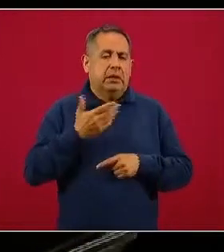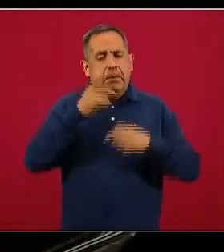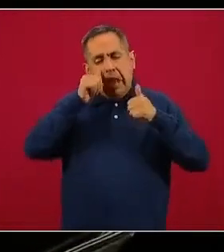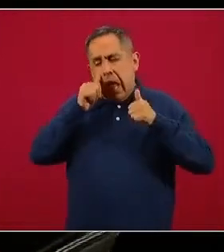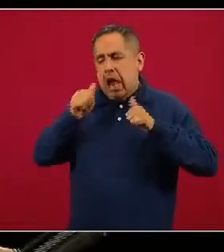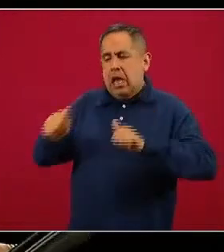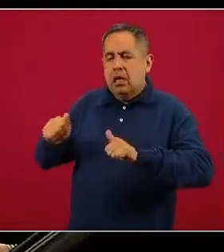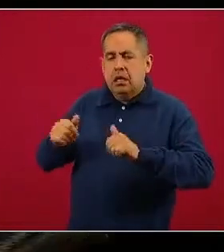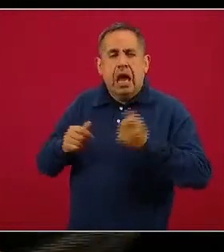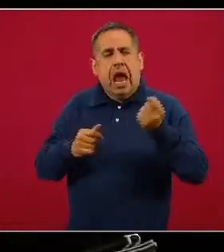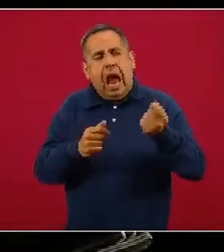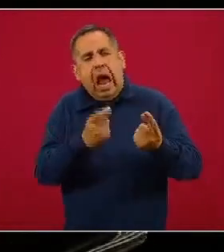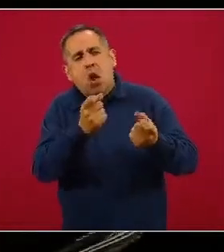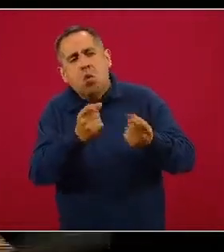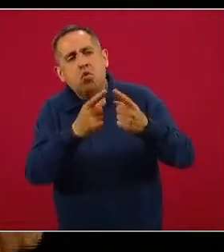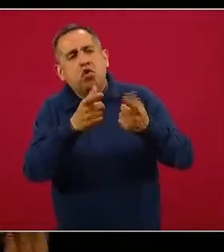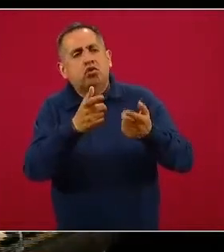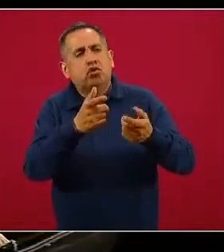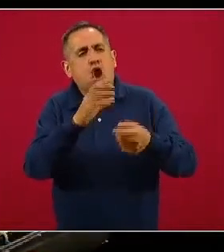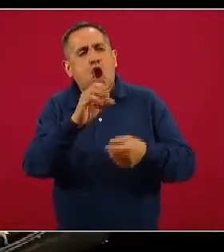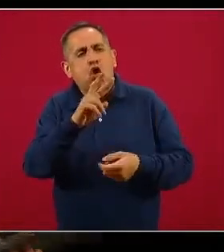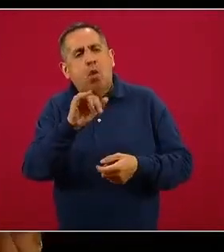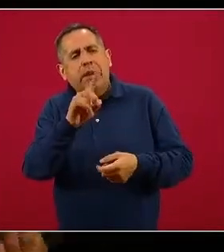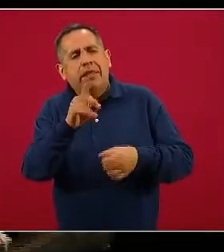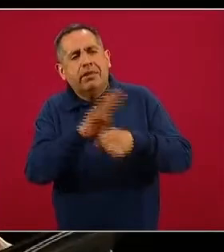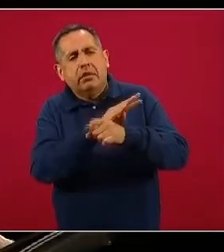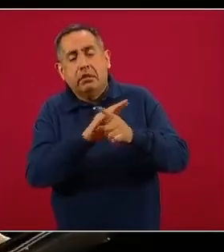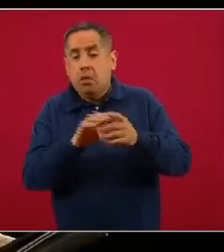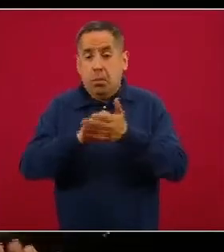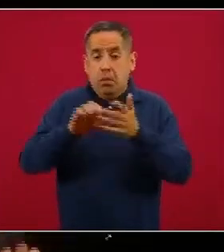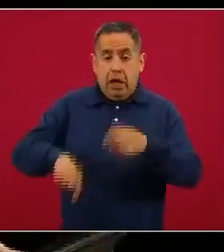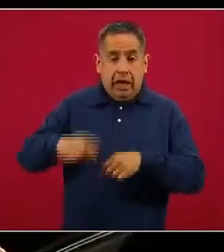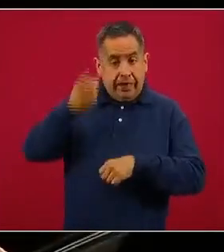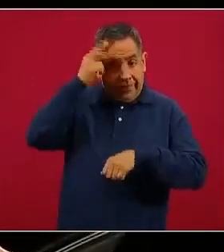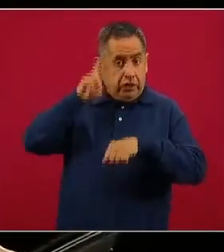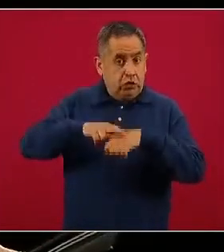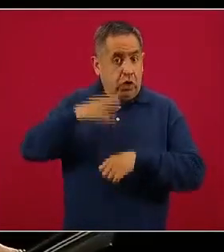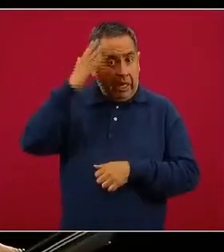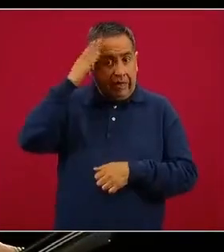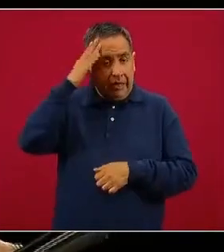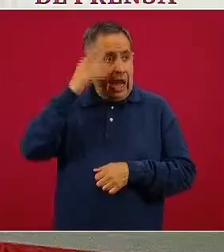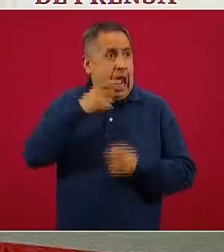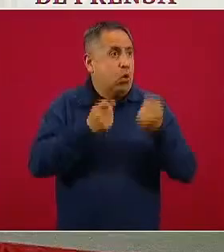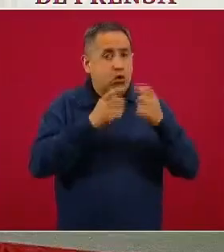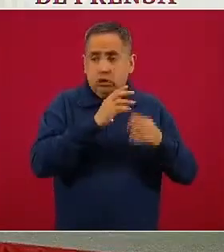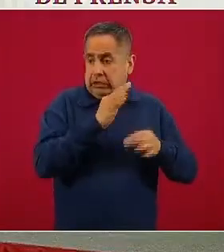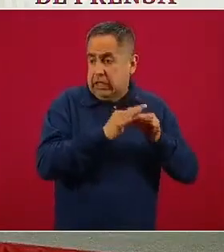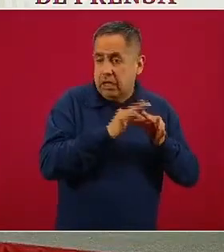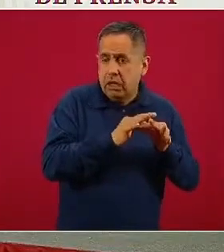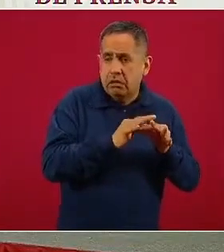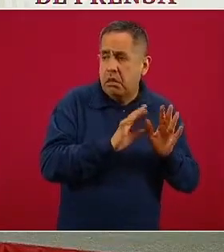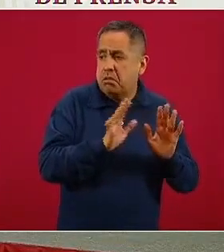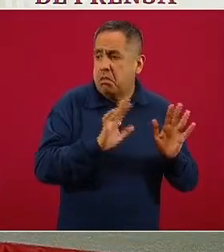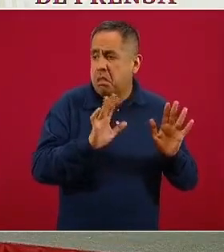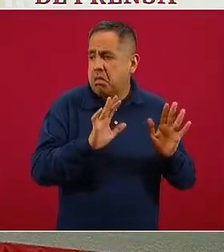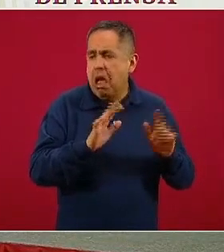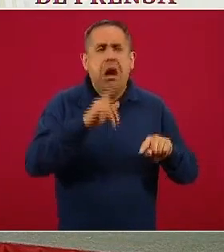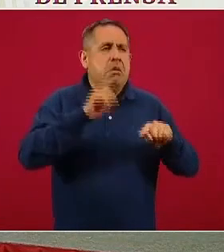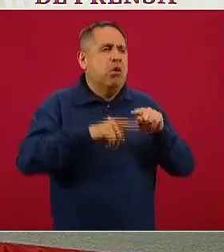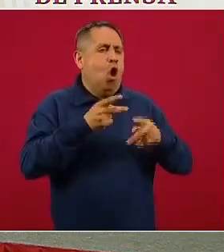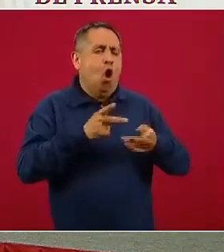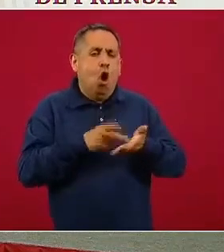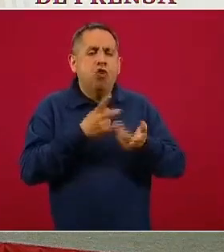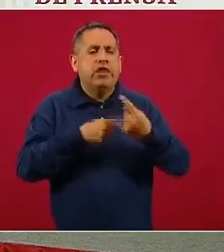de COVID? El Hospital General también vino la directora aquí y nos habló sobre desconvertir lo que ellos tenían. O sea, ¿cómo va a ser